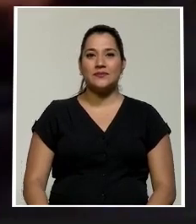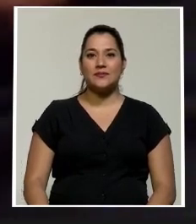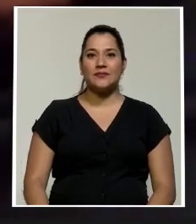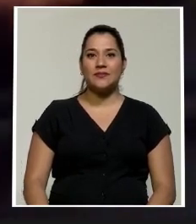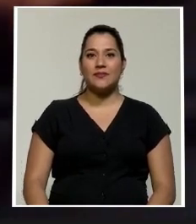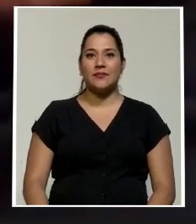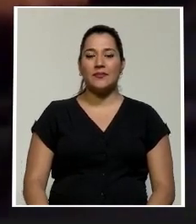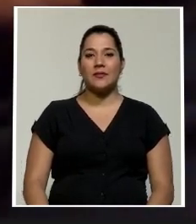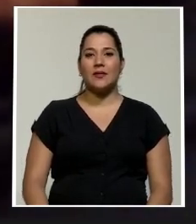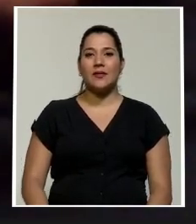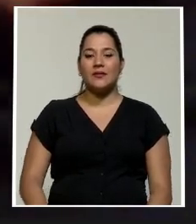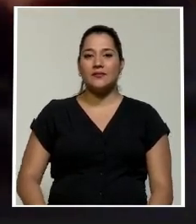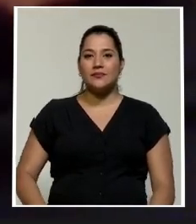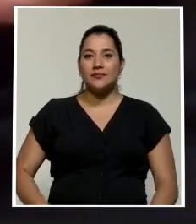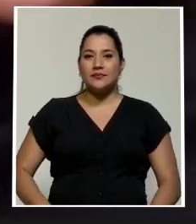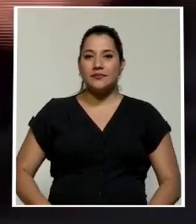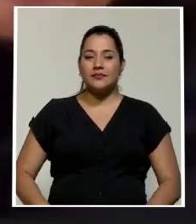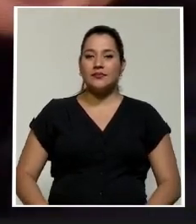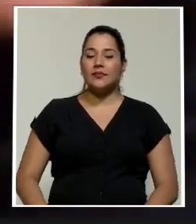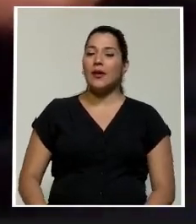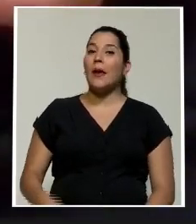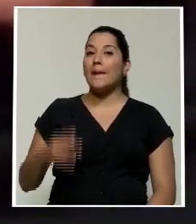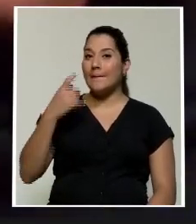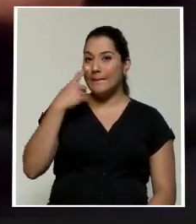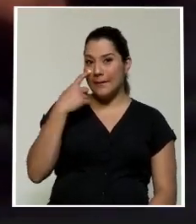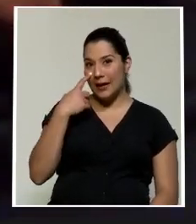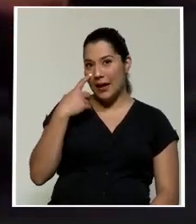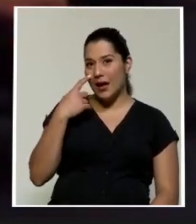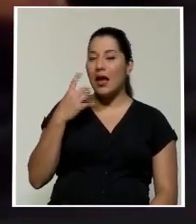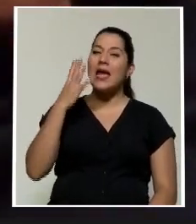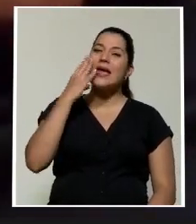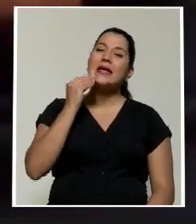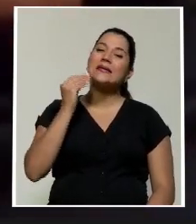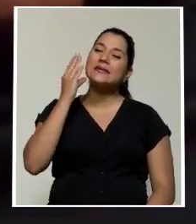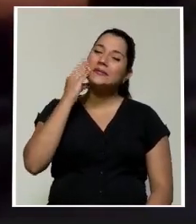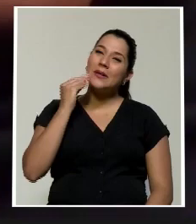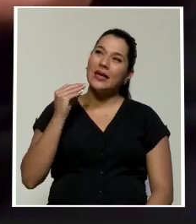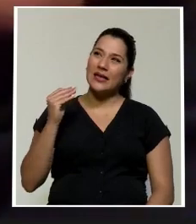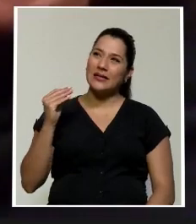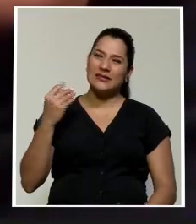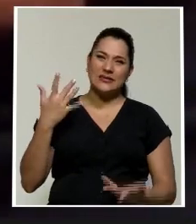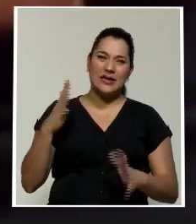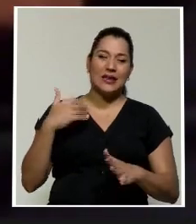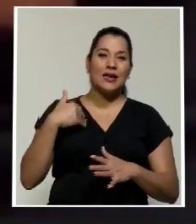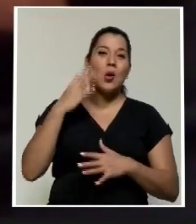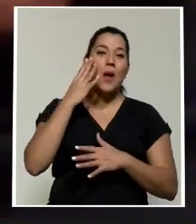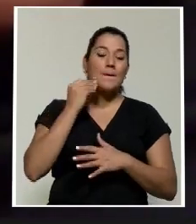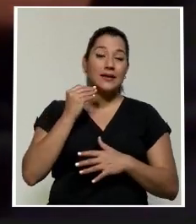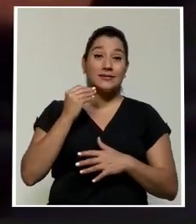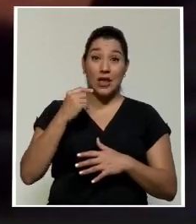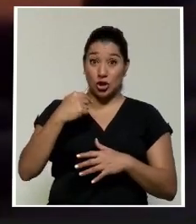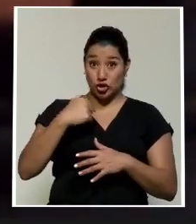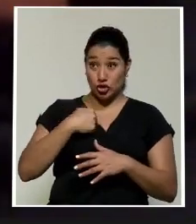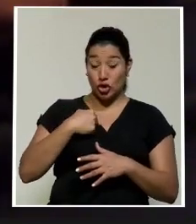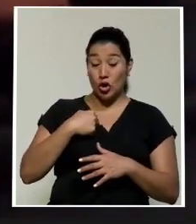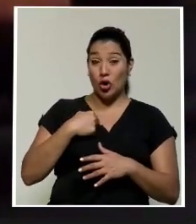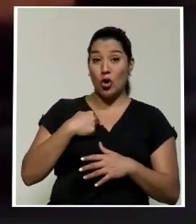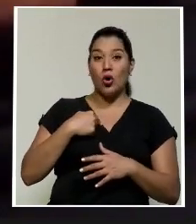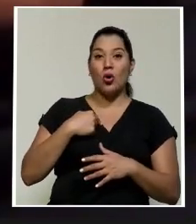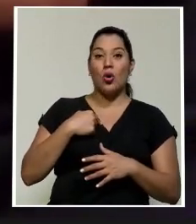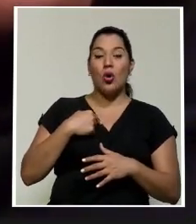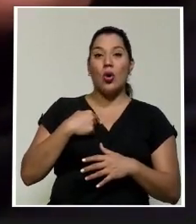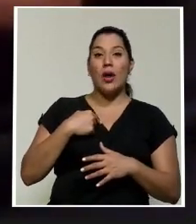Berraca. Pues mira, hay ya una experiencia acumulada, ¿no? El ICIJ, yo estuve afortunadamente y